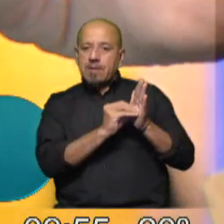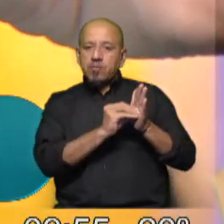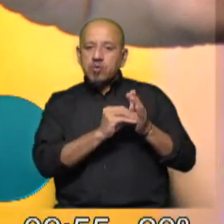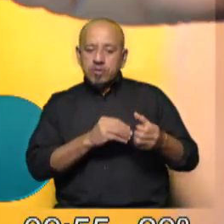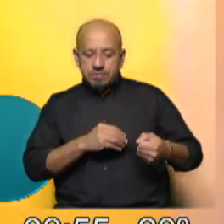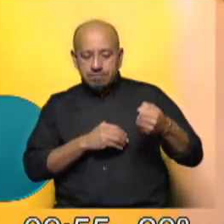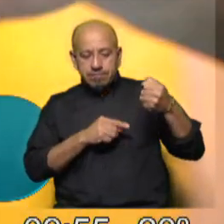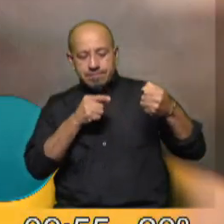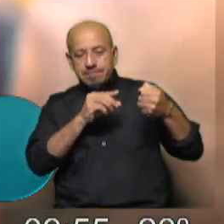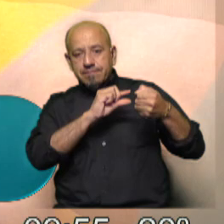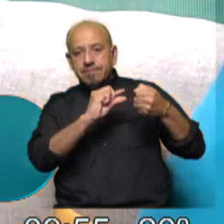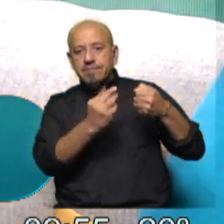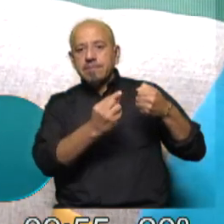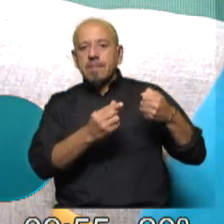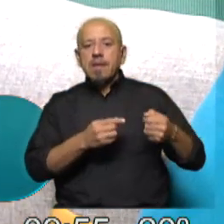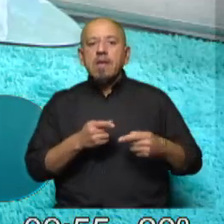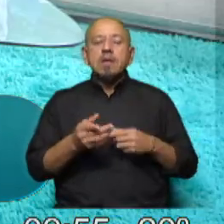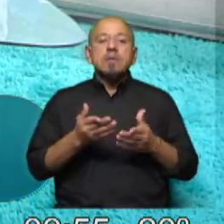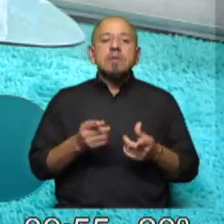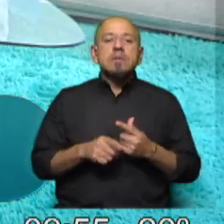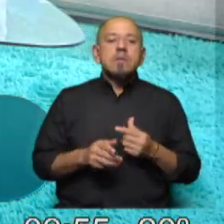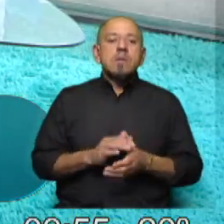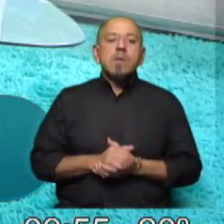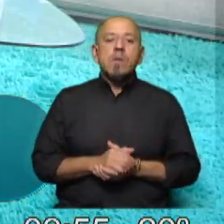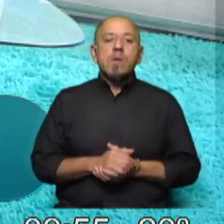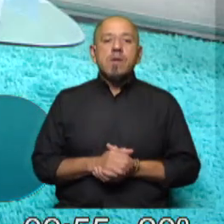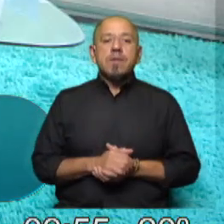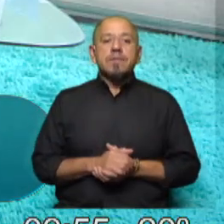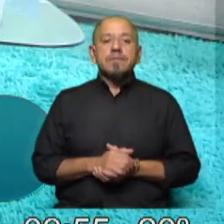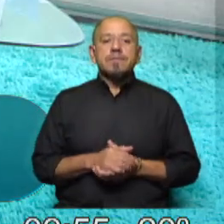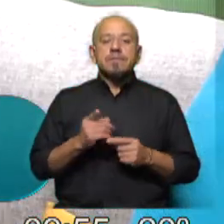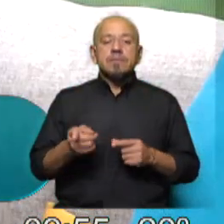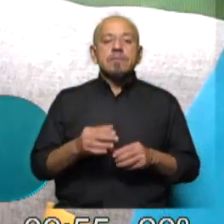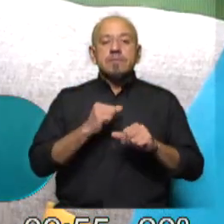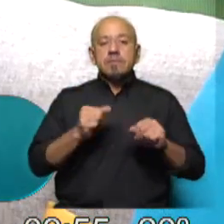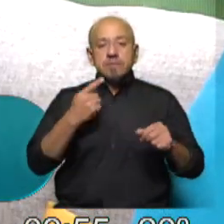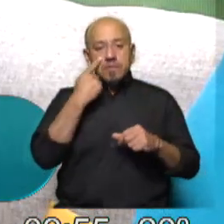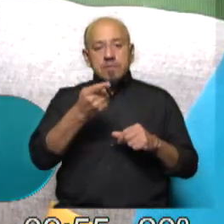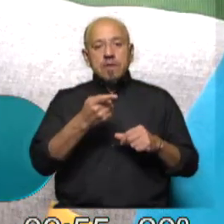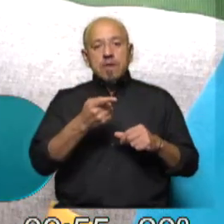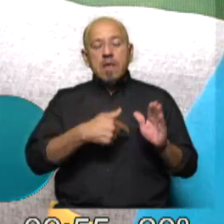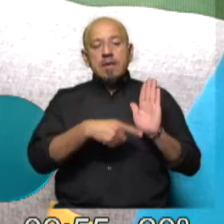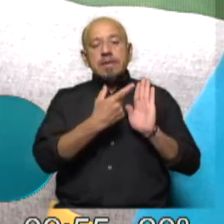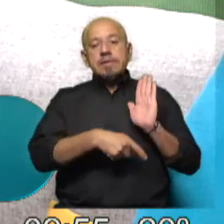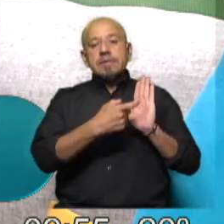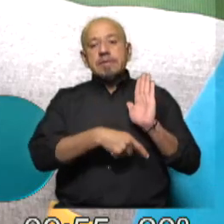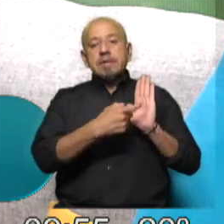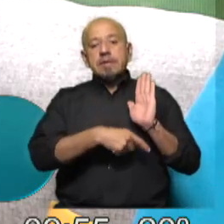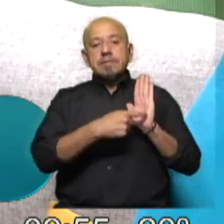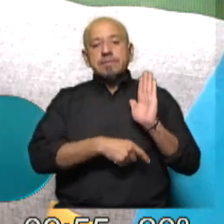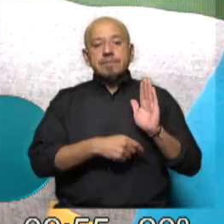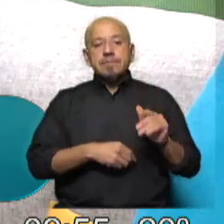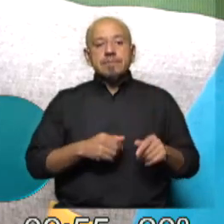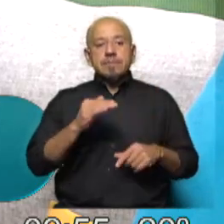necesario. Y la gente que quiera conectarte, Martín, puede a través de tu Instagram. Pueden mirar todo el material a través del Instagram, Martín